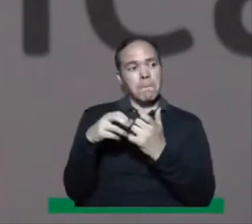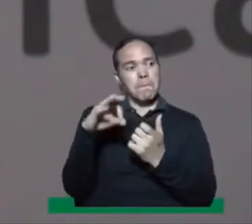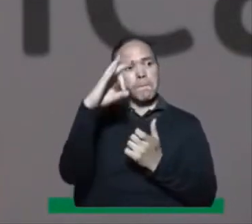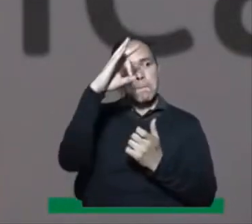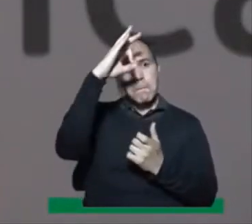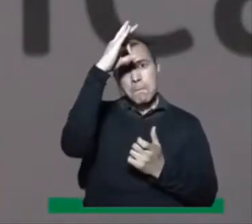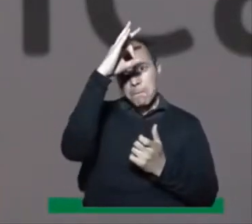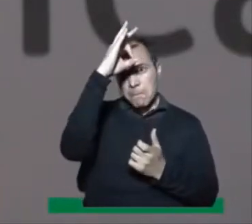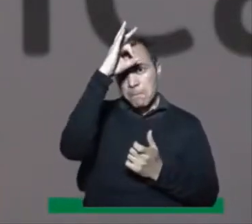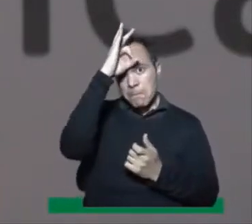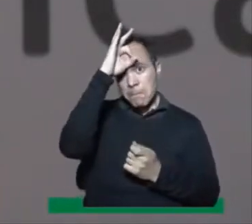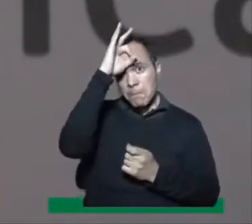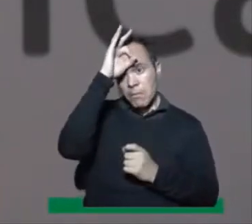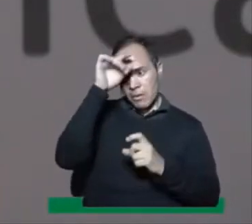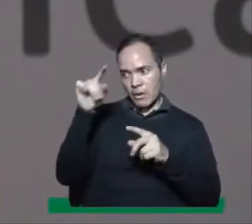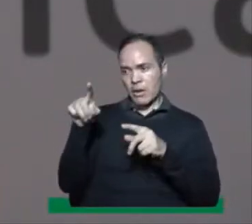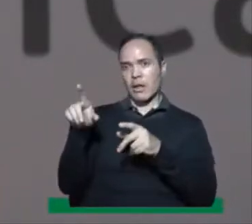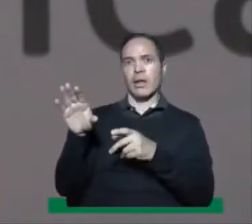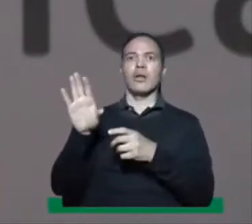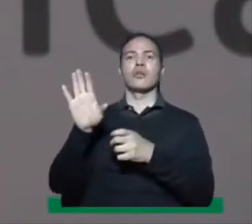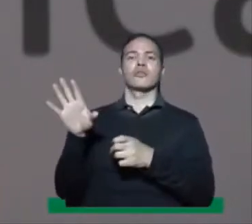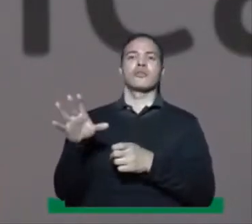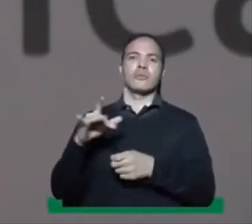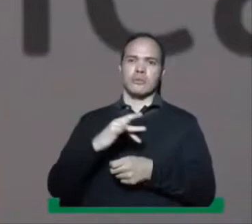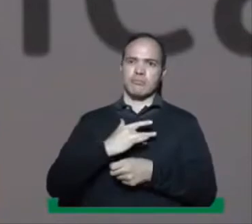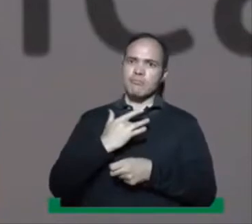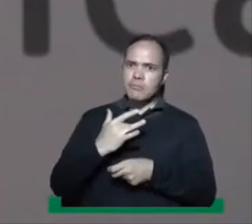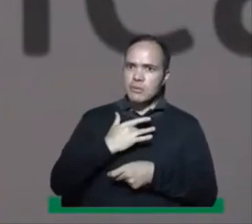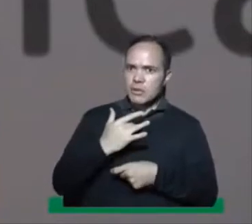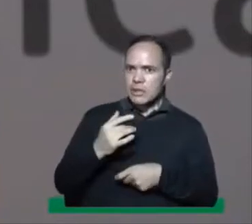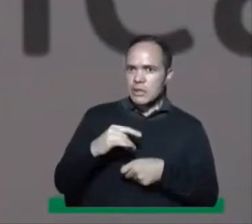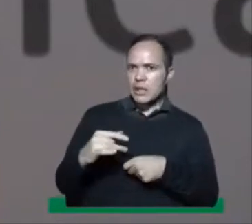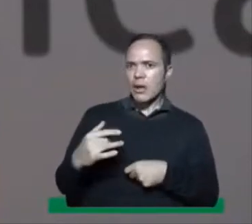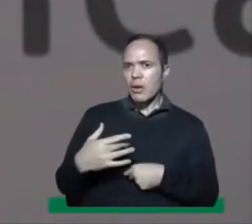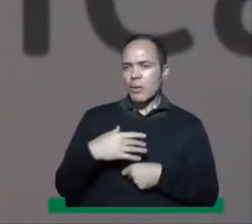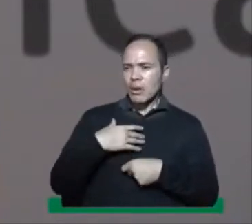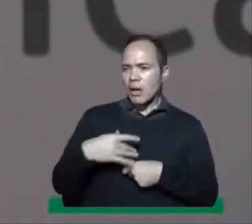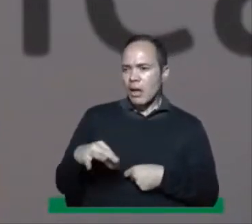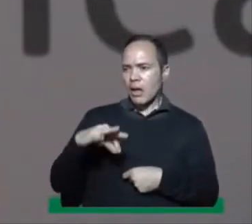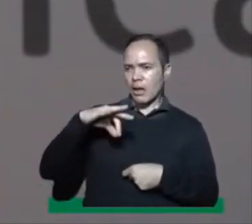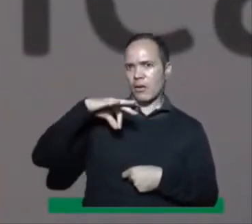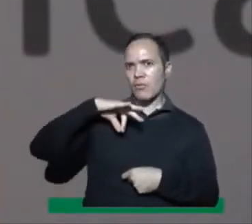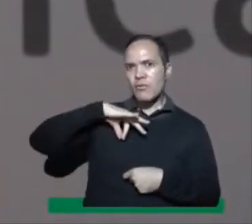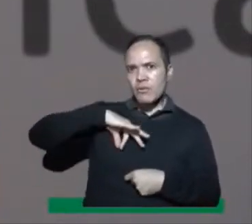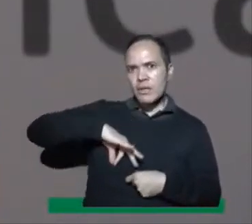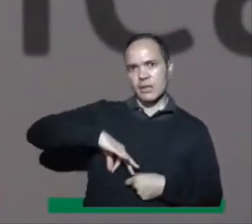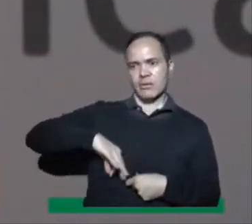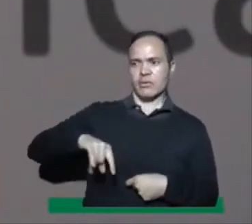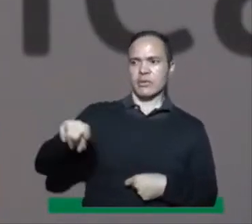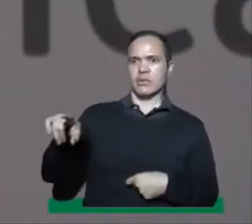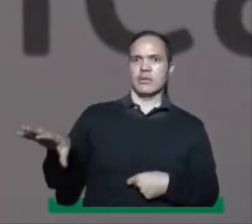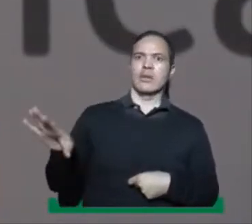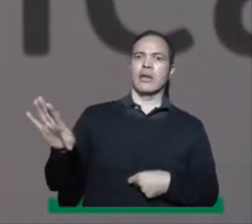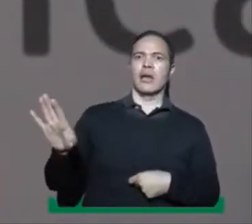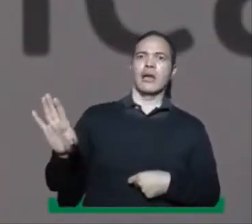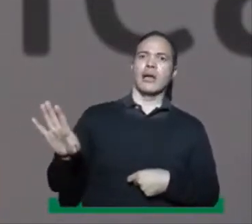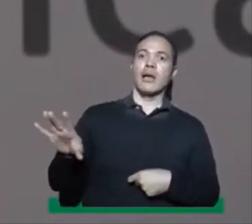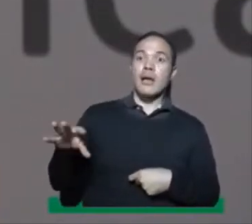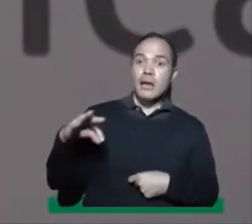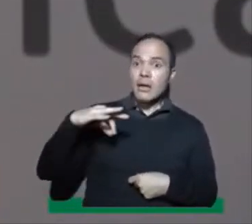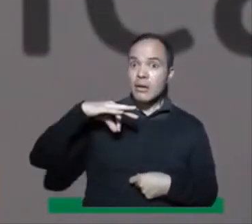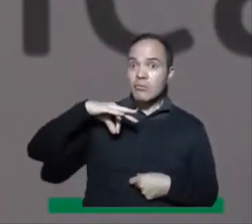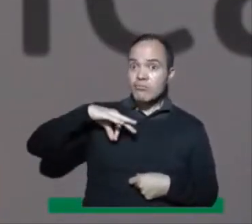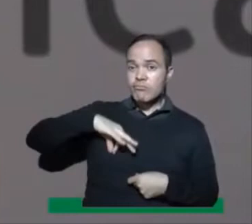solamente que lo conozca sino que lo sienta que realmente le toque el beneficio porque si no genera un quiebre